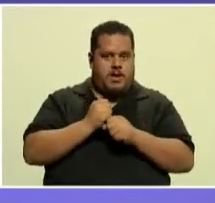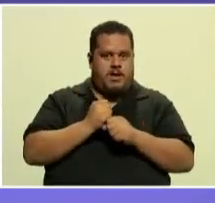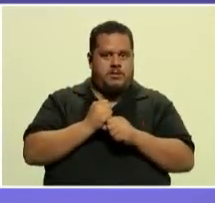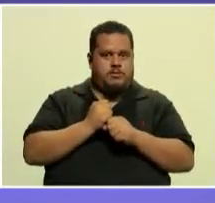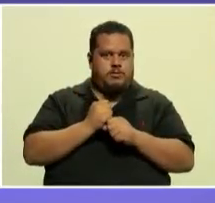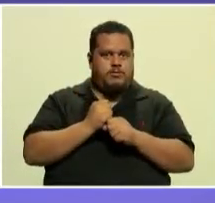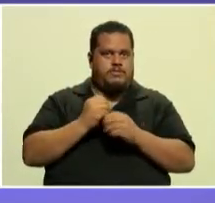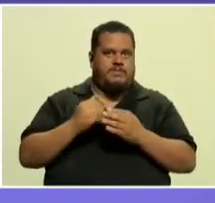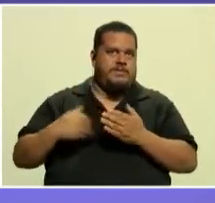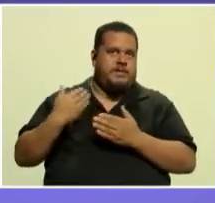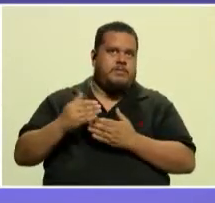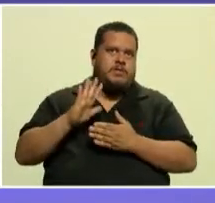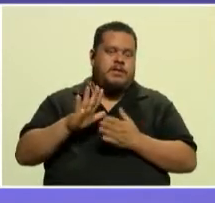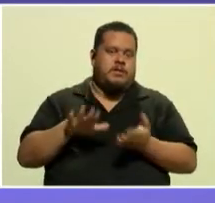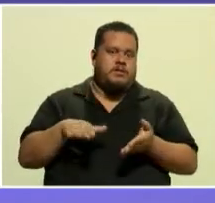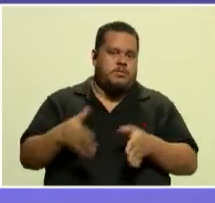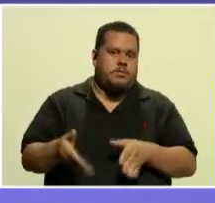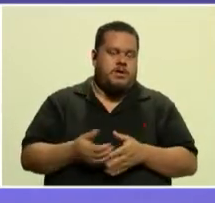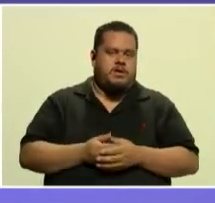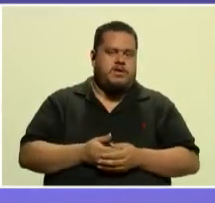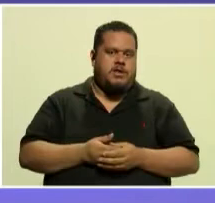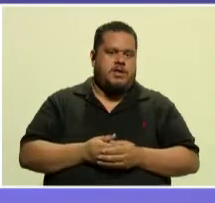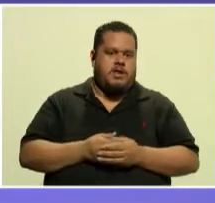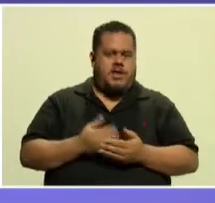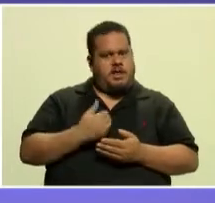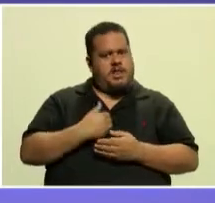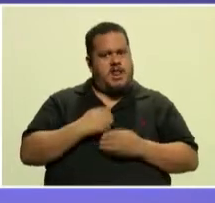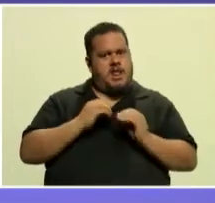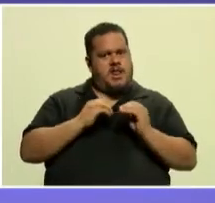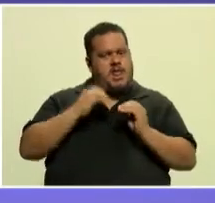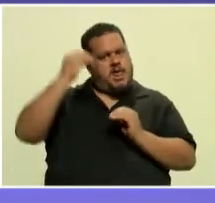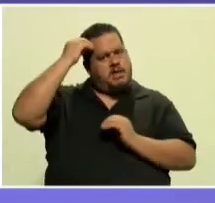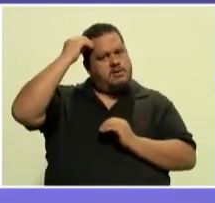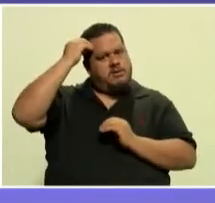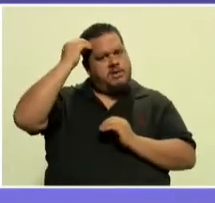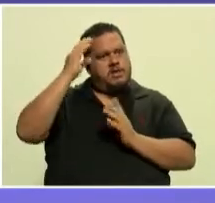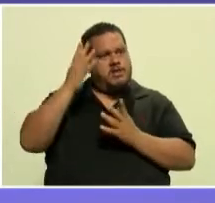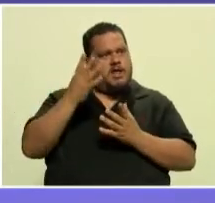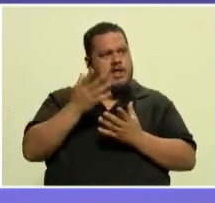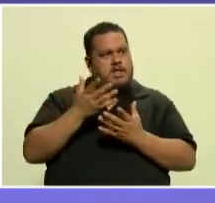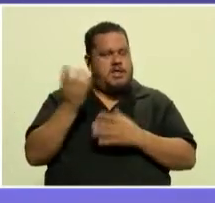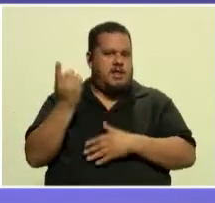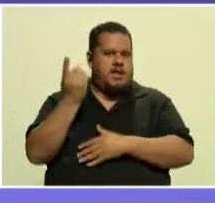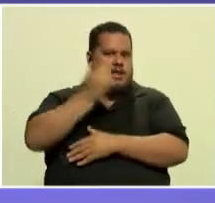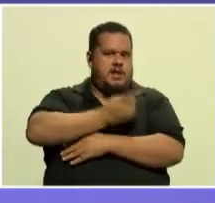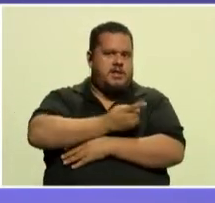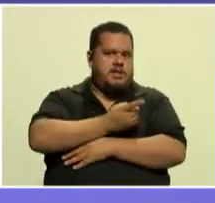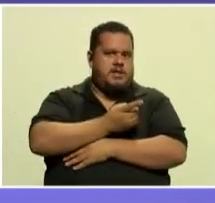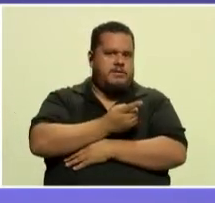aniversario de su muerte, sin tener mucha conciencia de que era exactamente el día,